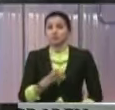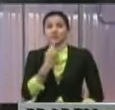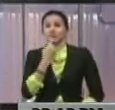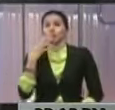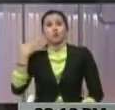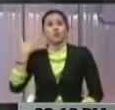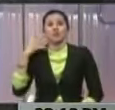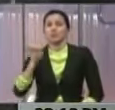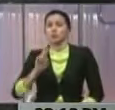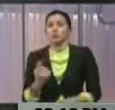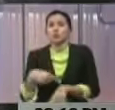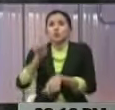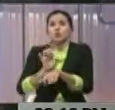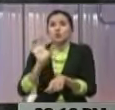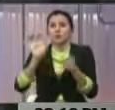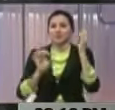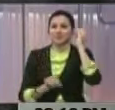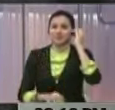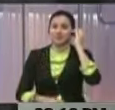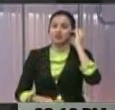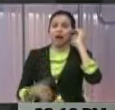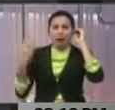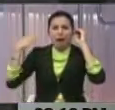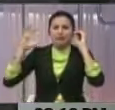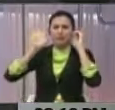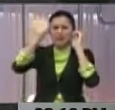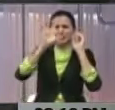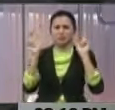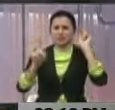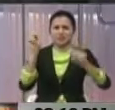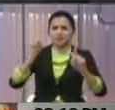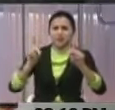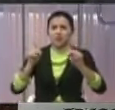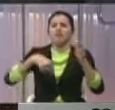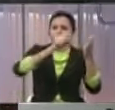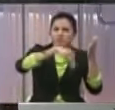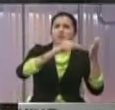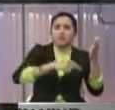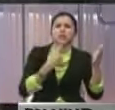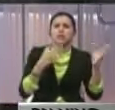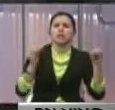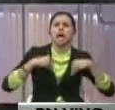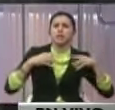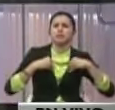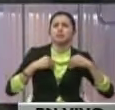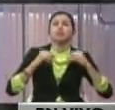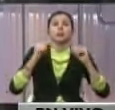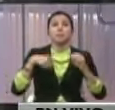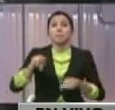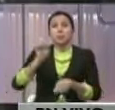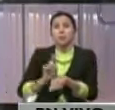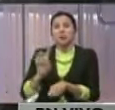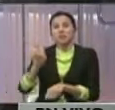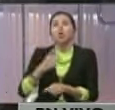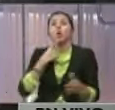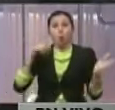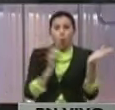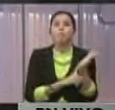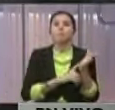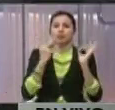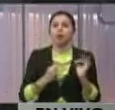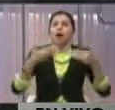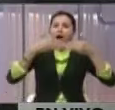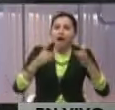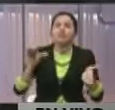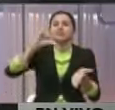sido Venezuela el único país de todos los países que estaban allí presentes que ha cumplido con la creación de un centro de